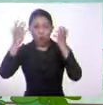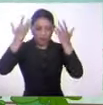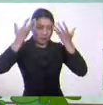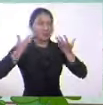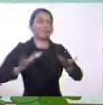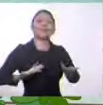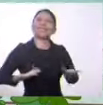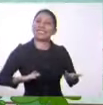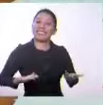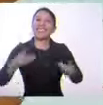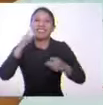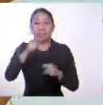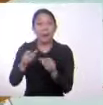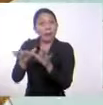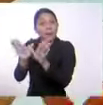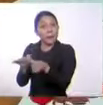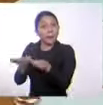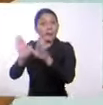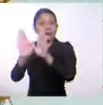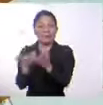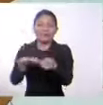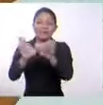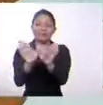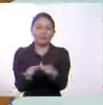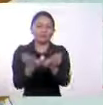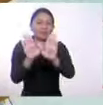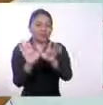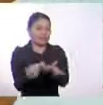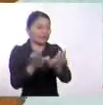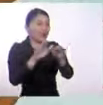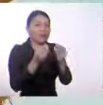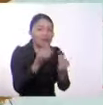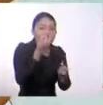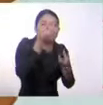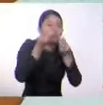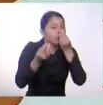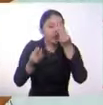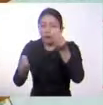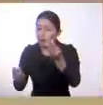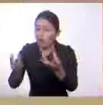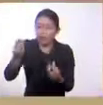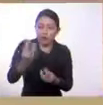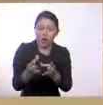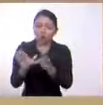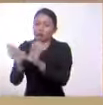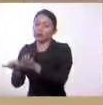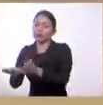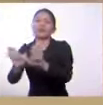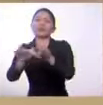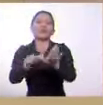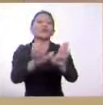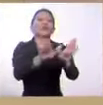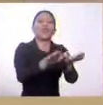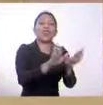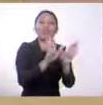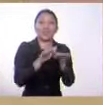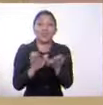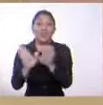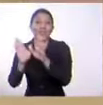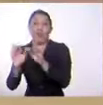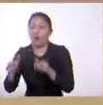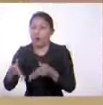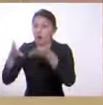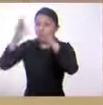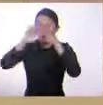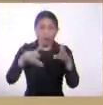color. Ahí viene la mariposa volando de flor en flor. Ahí viene la mariposa por el bosque